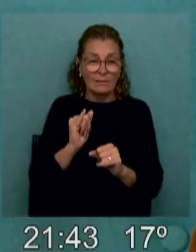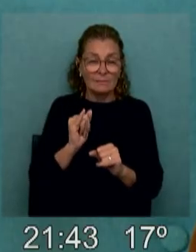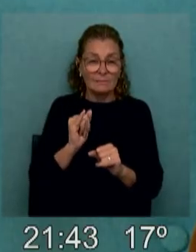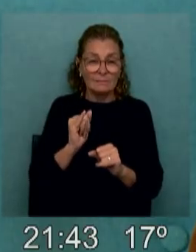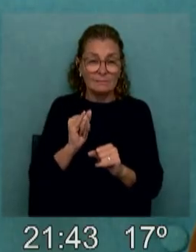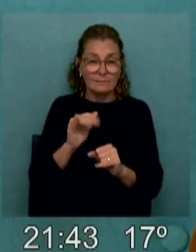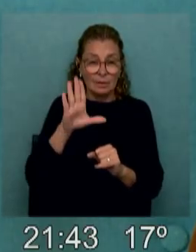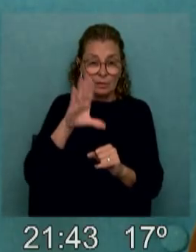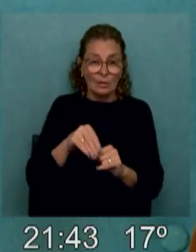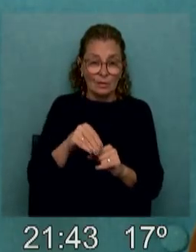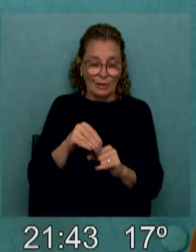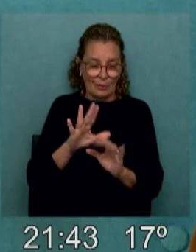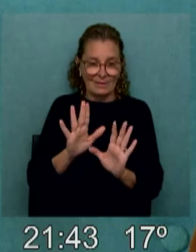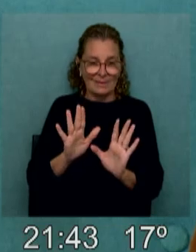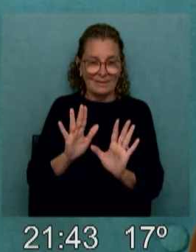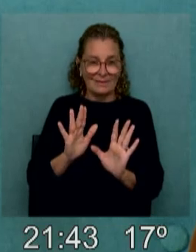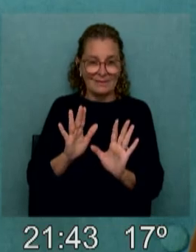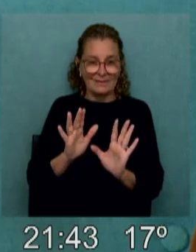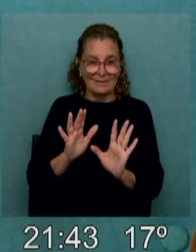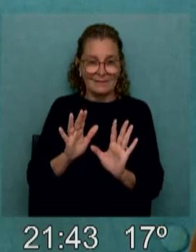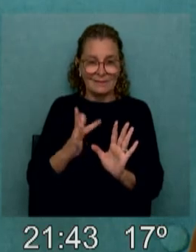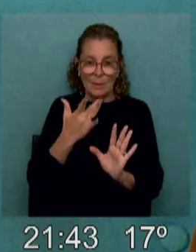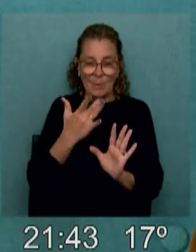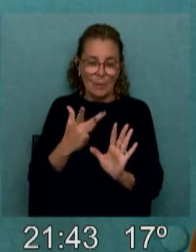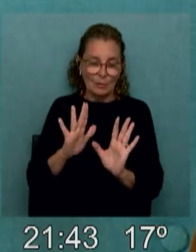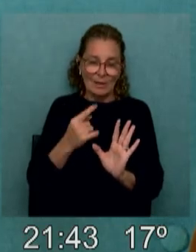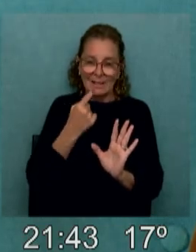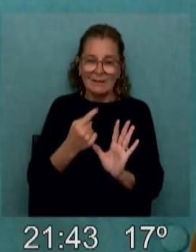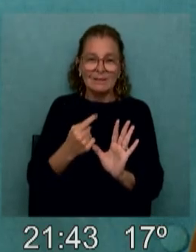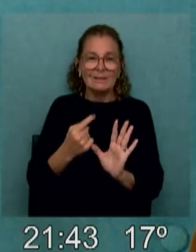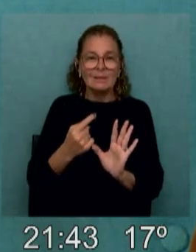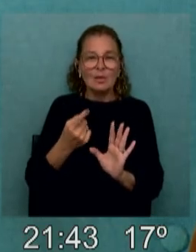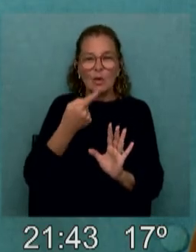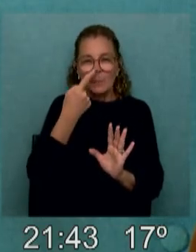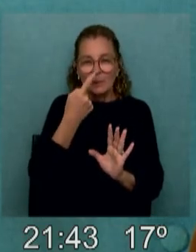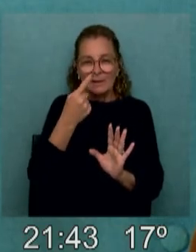cago en todo. Lo hermoso de decir, no